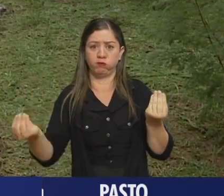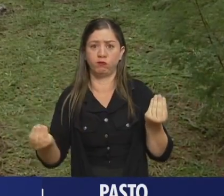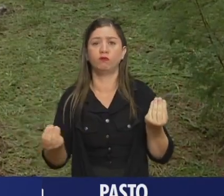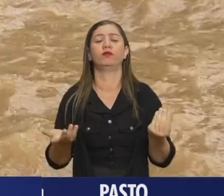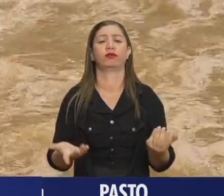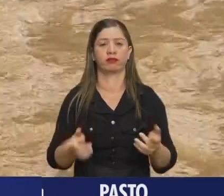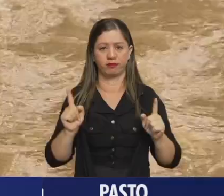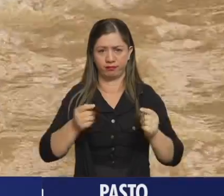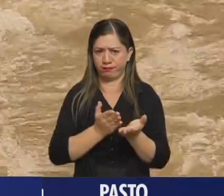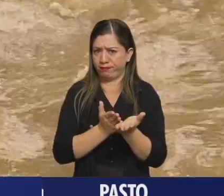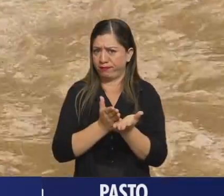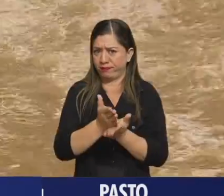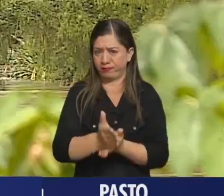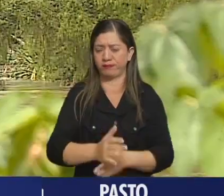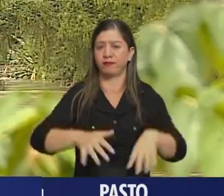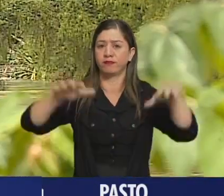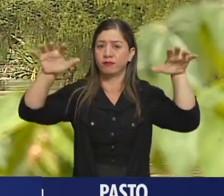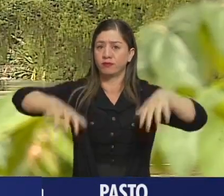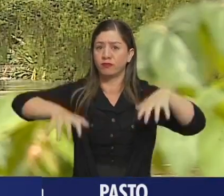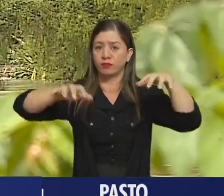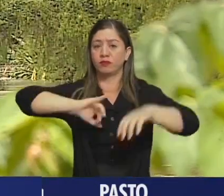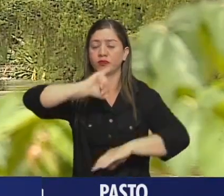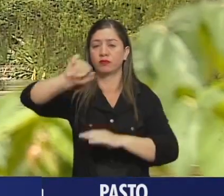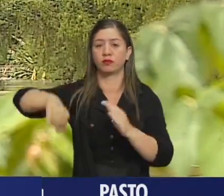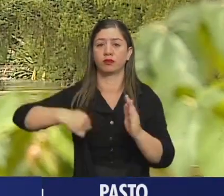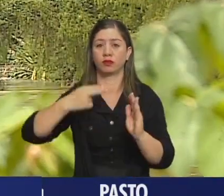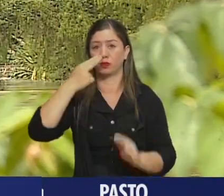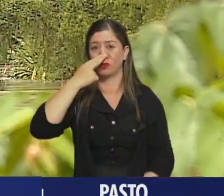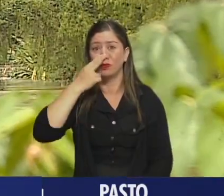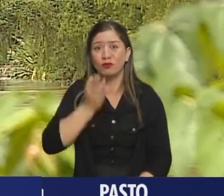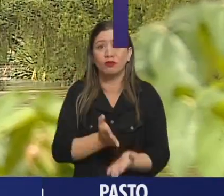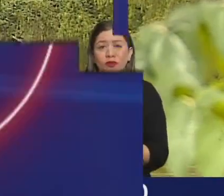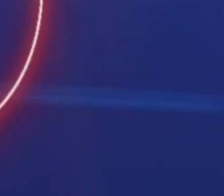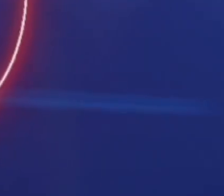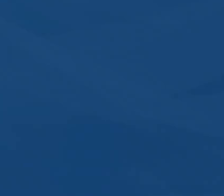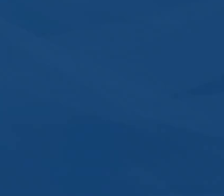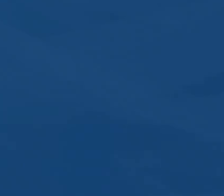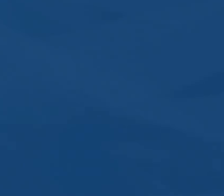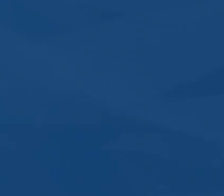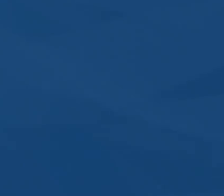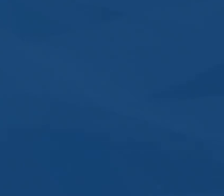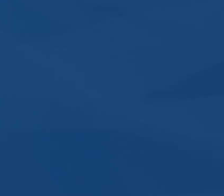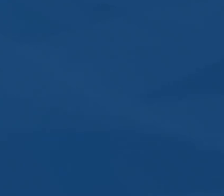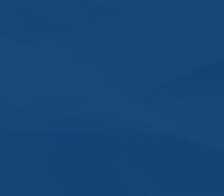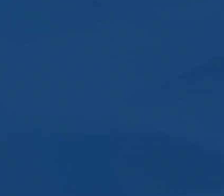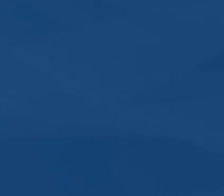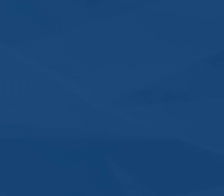la Niña se extenderá hasta el mes de junio, incrementando las probabilidades de más lluvias.